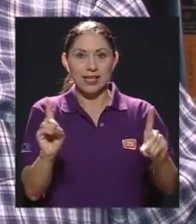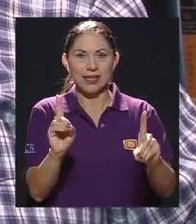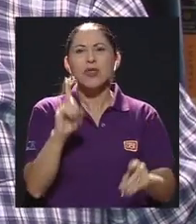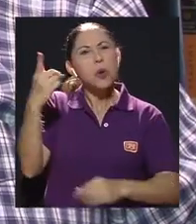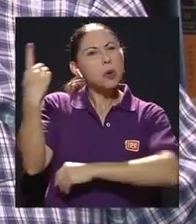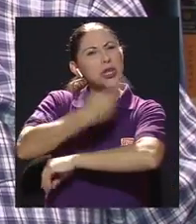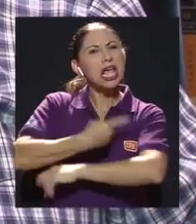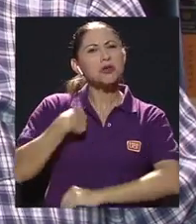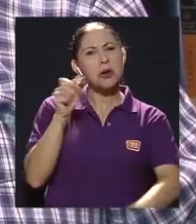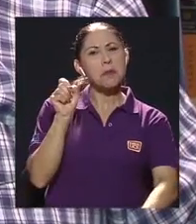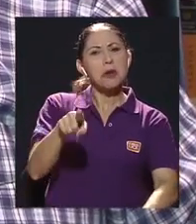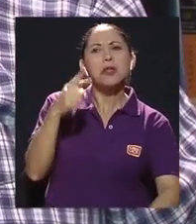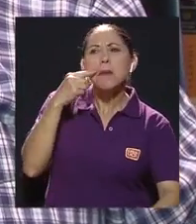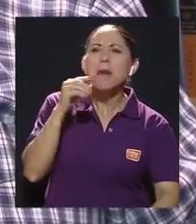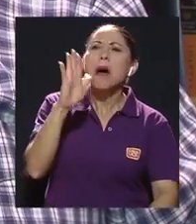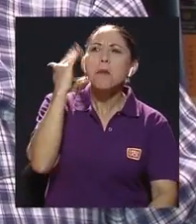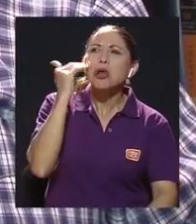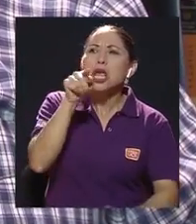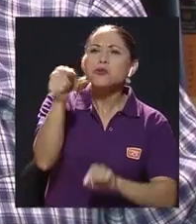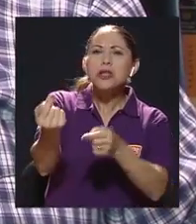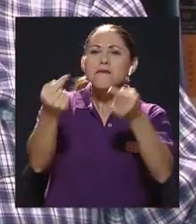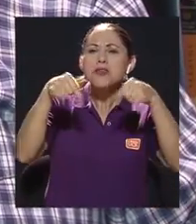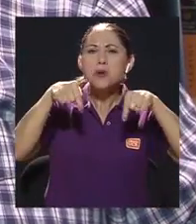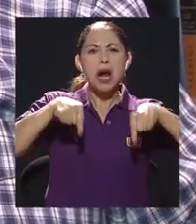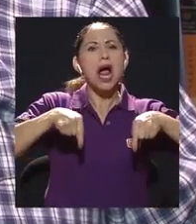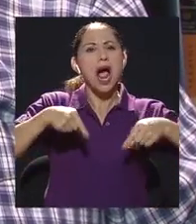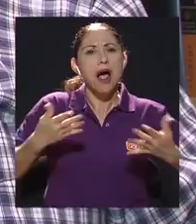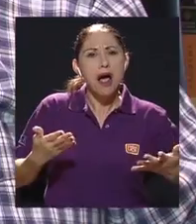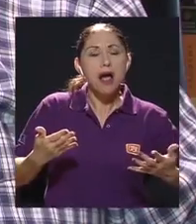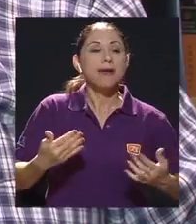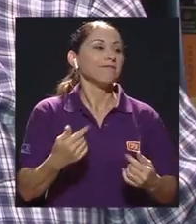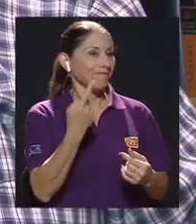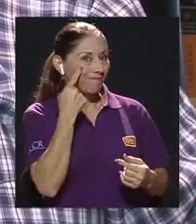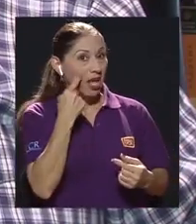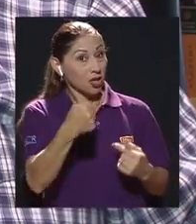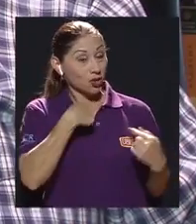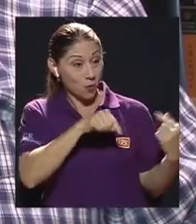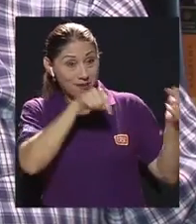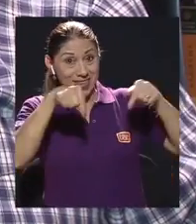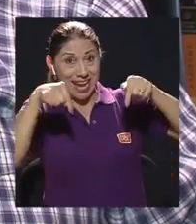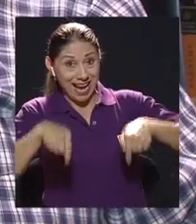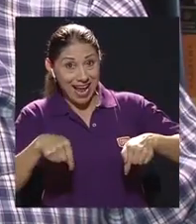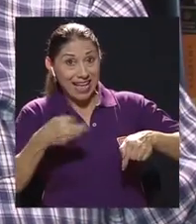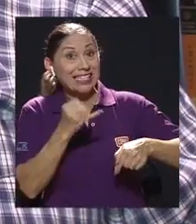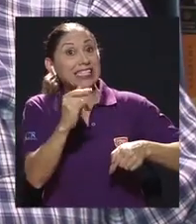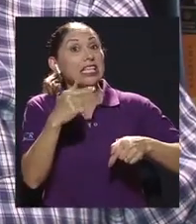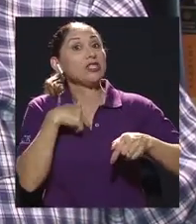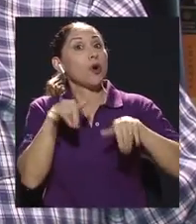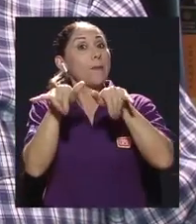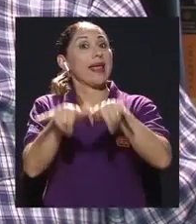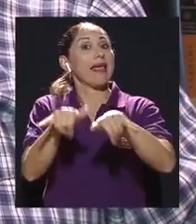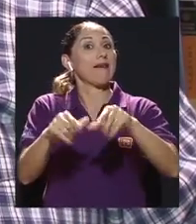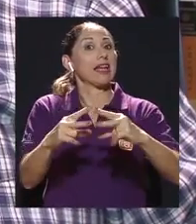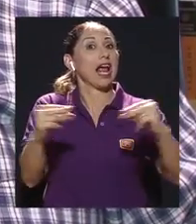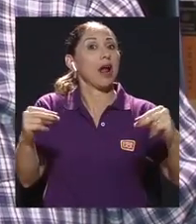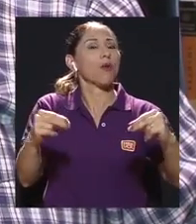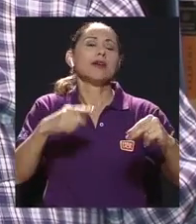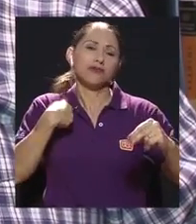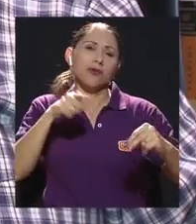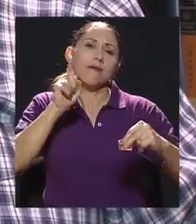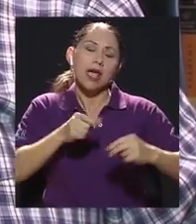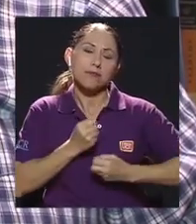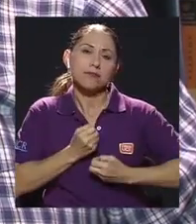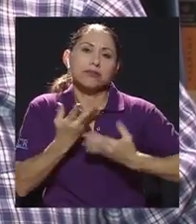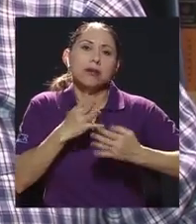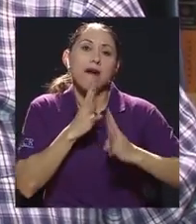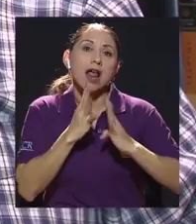¿por qué te viniste acá? Y me dijo, mire, yo me vine acá porque si yo me quedaba en Nicaragua, tenía que hablar, y si hablaba,